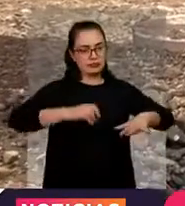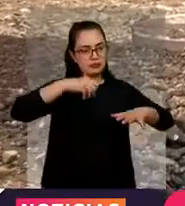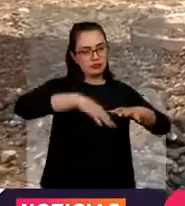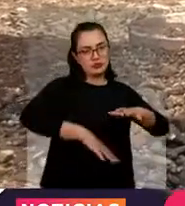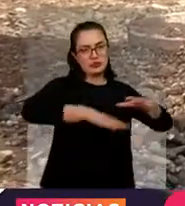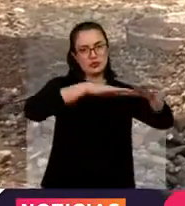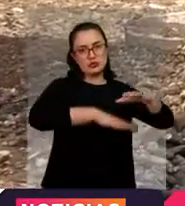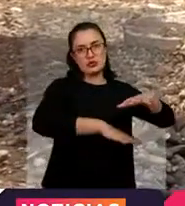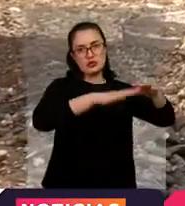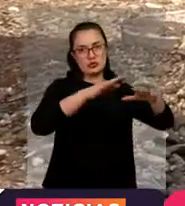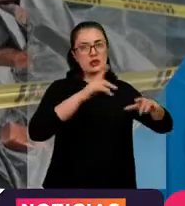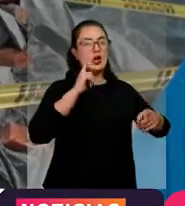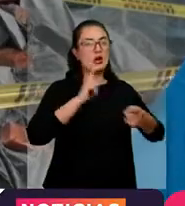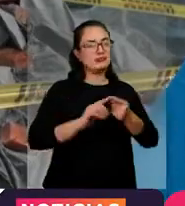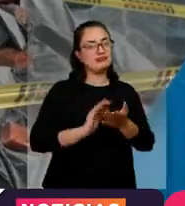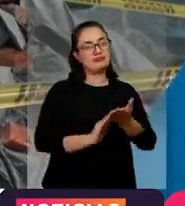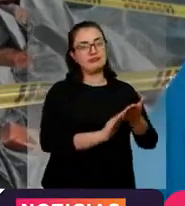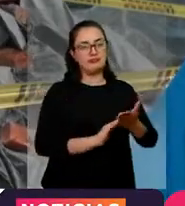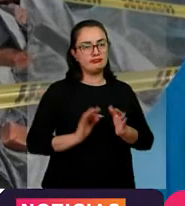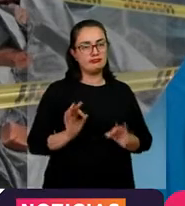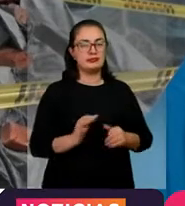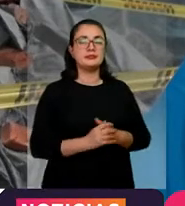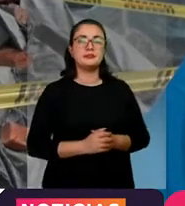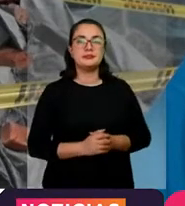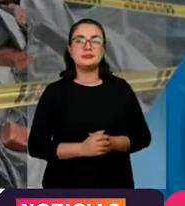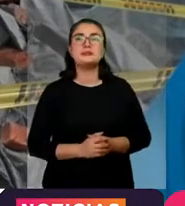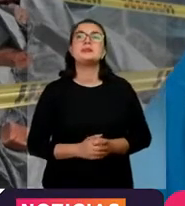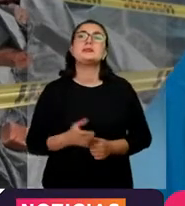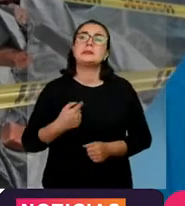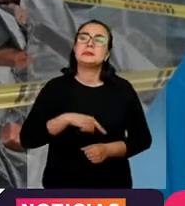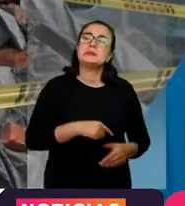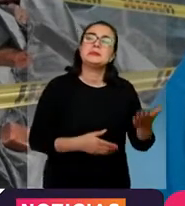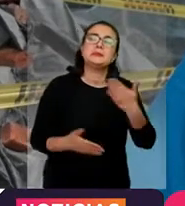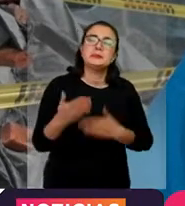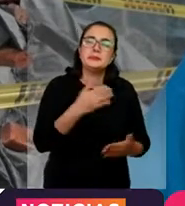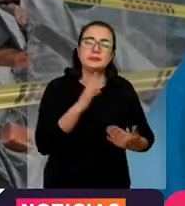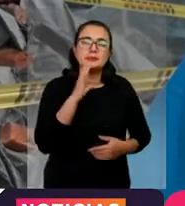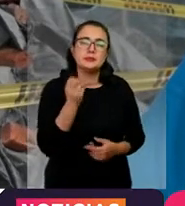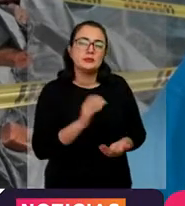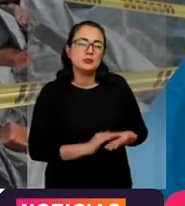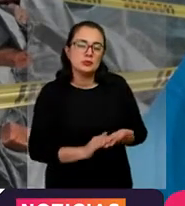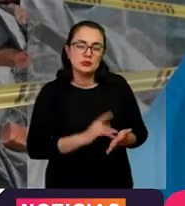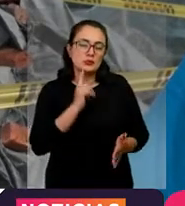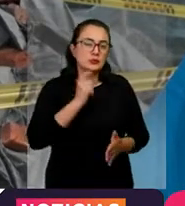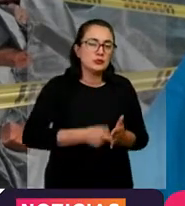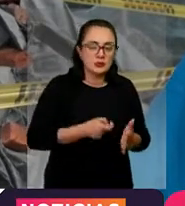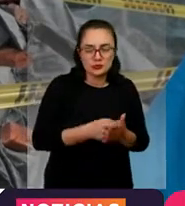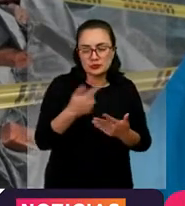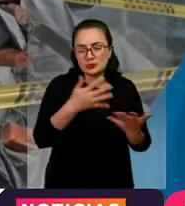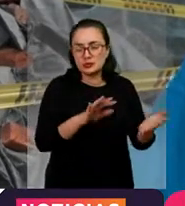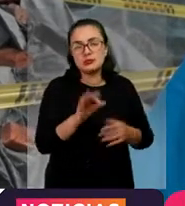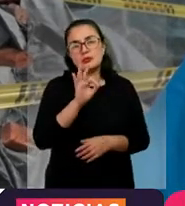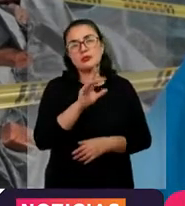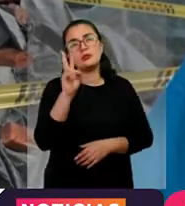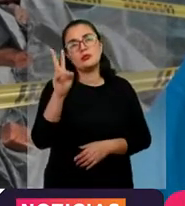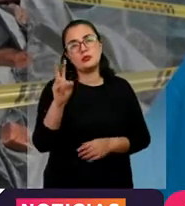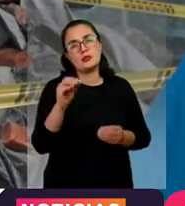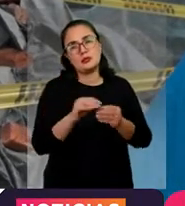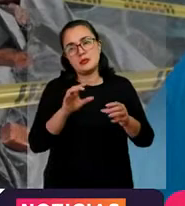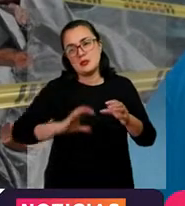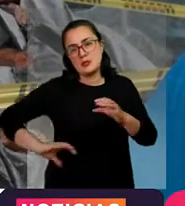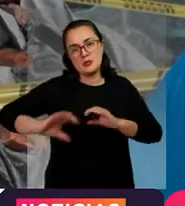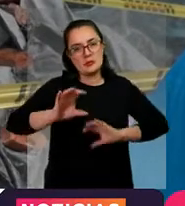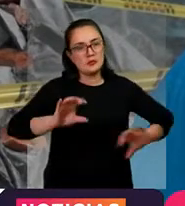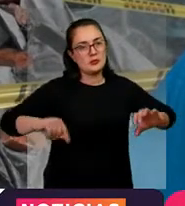aledañas estamos identificando y corrigiendo más de treinta y dos conexiones cerradas es decir conexiones